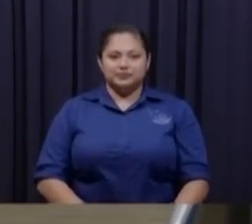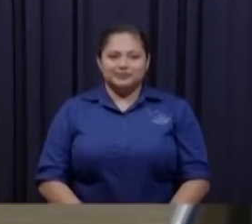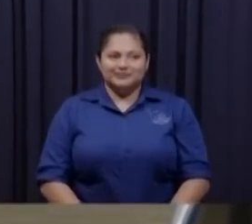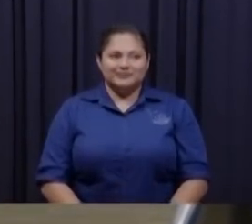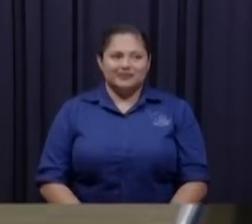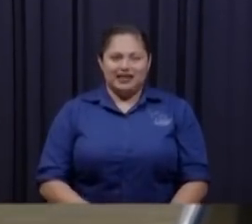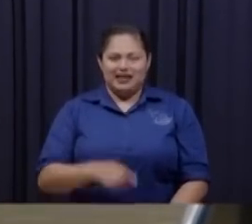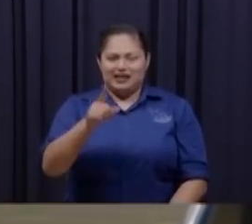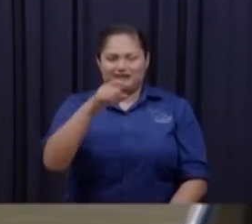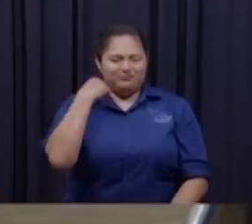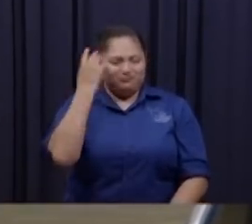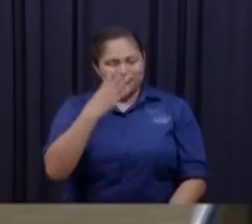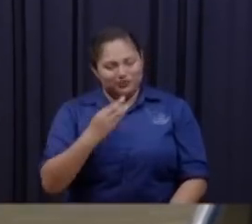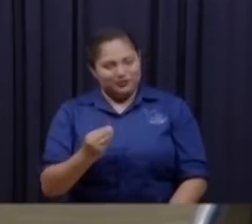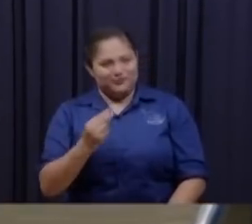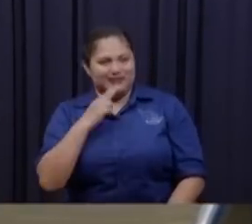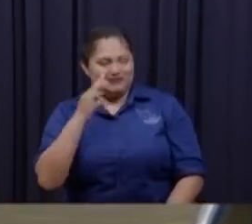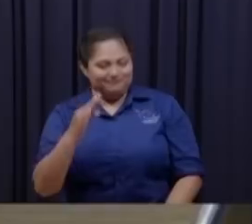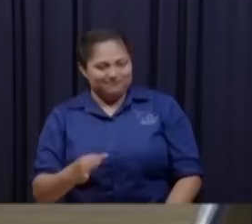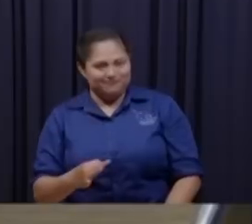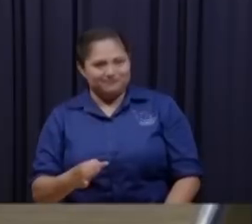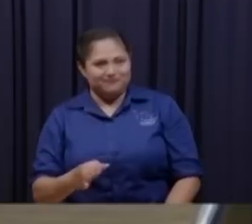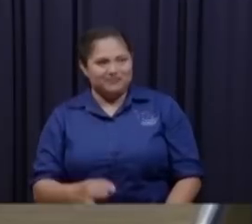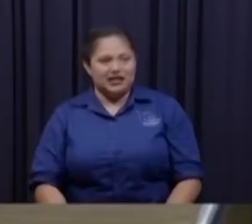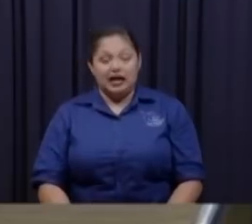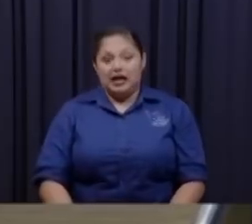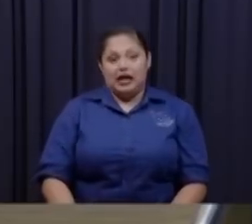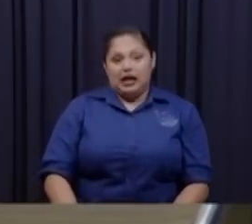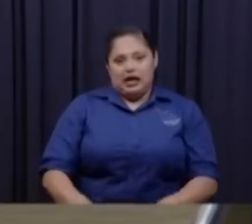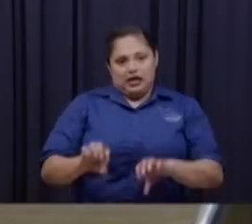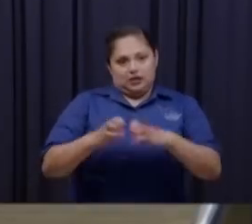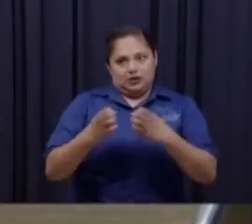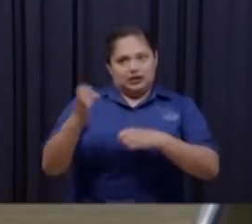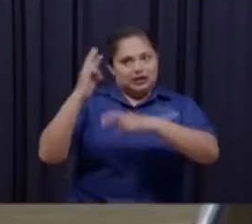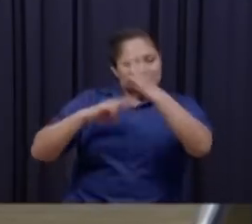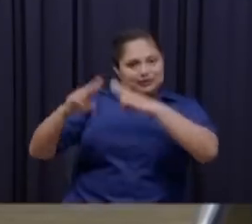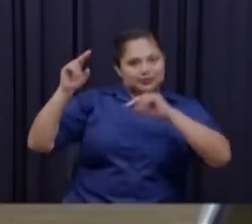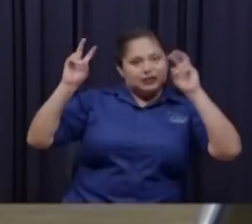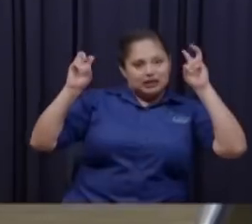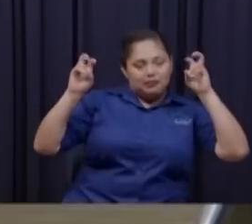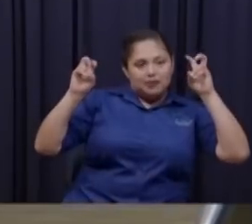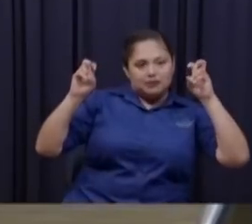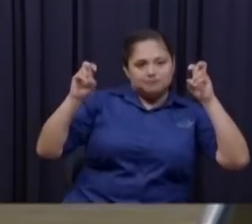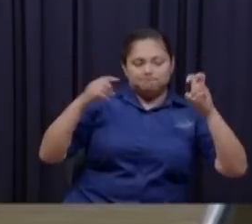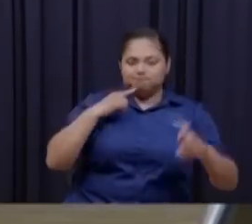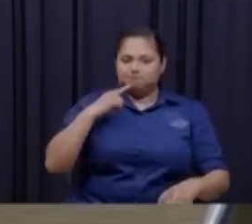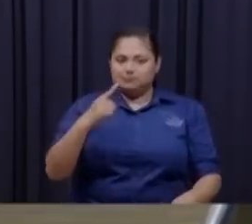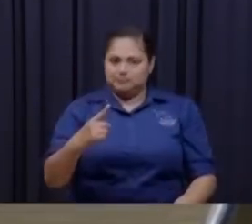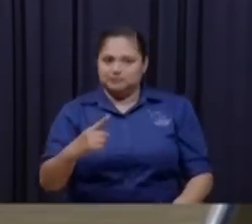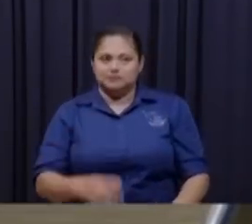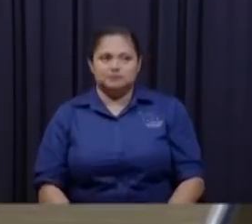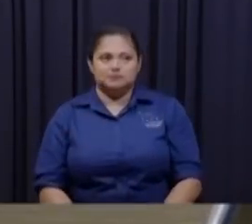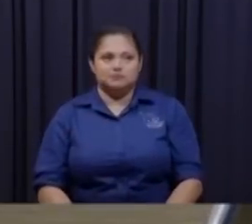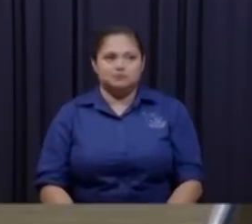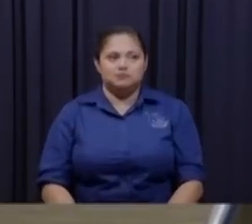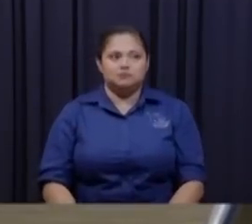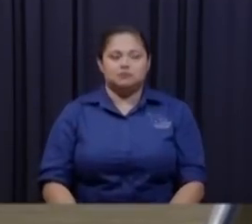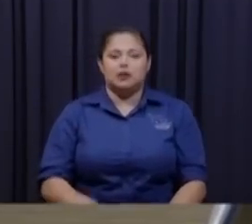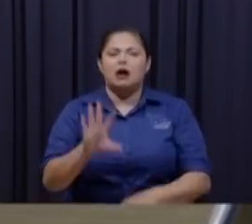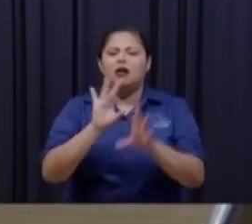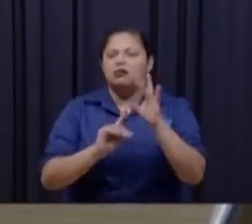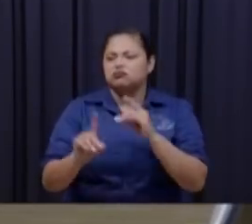Qué cosa más linda, ¿va? Qué cosa más linda. Bueno, entonces volvamos al punto. Digamos que hay algunas